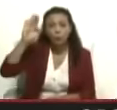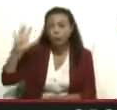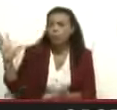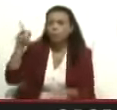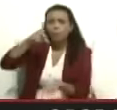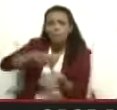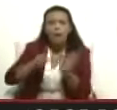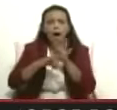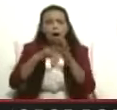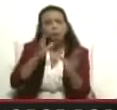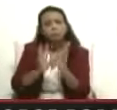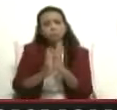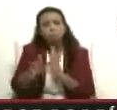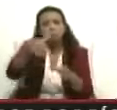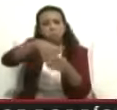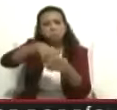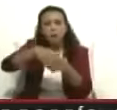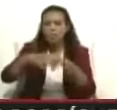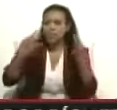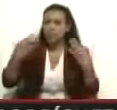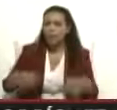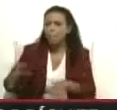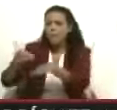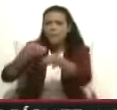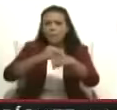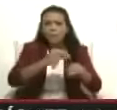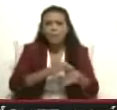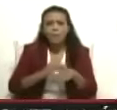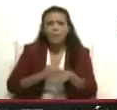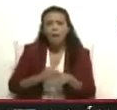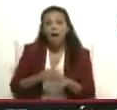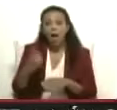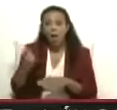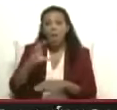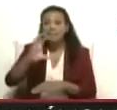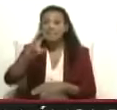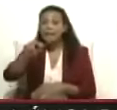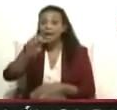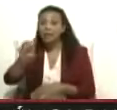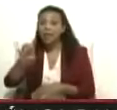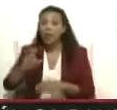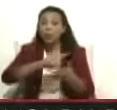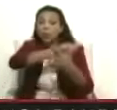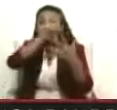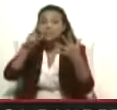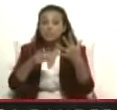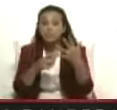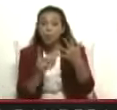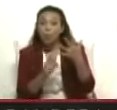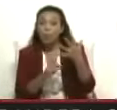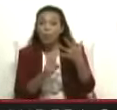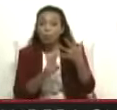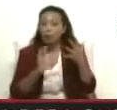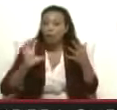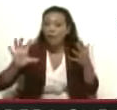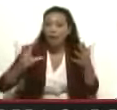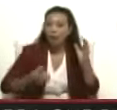acudieron a votar por este llamado que hizo el poder electoral, uno de los 5 poderes de la